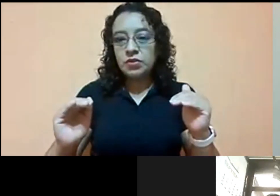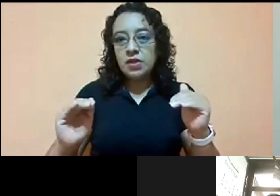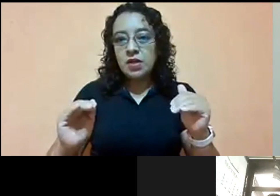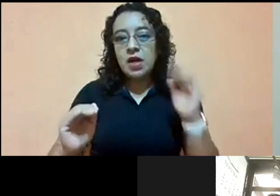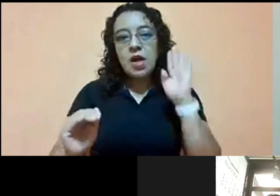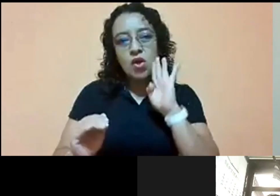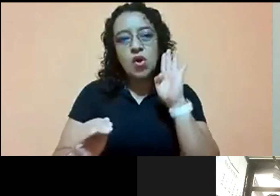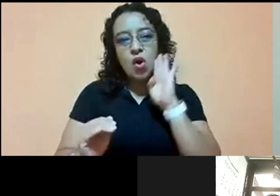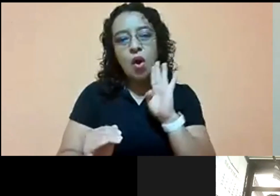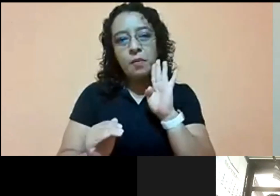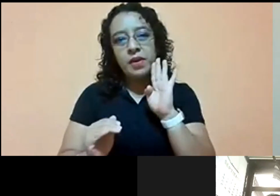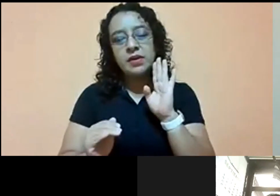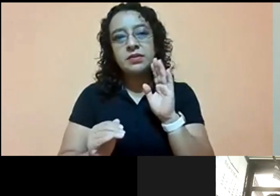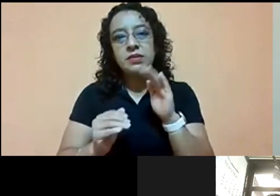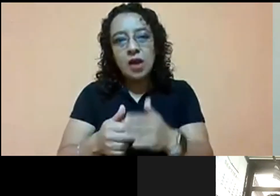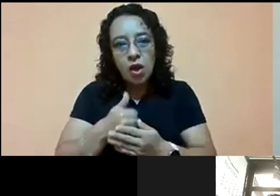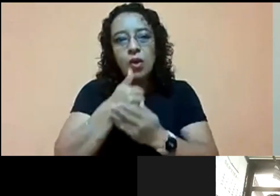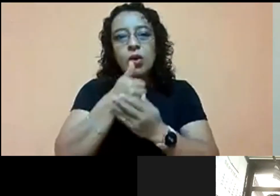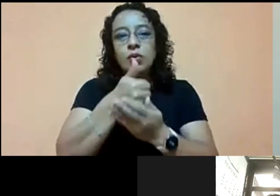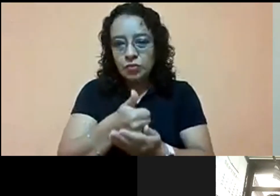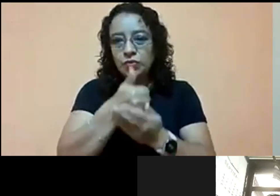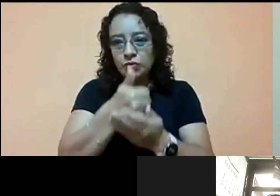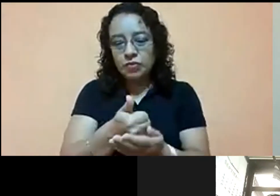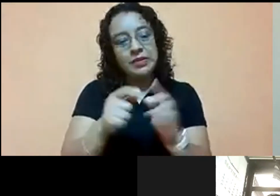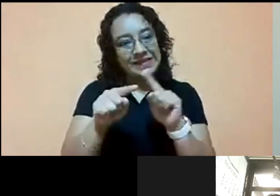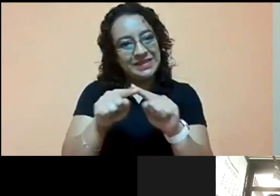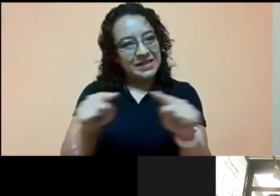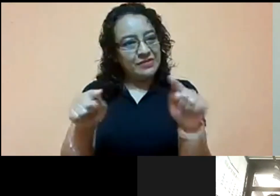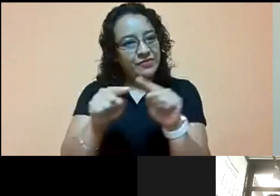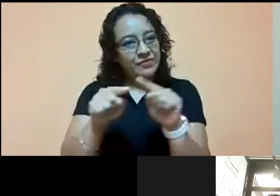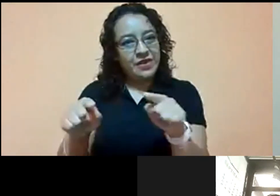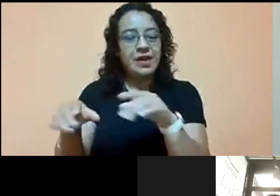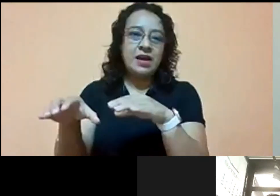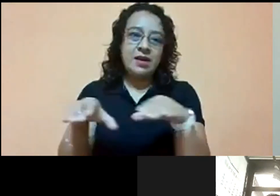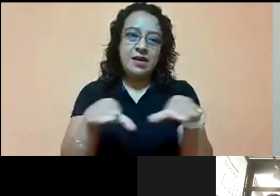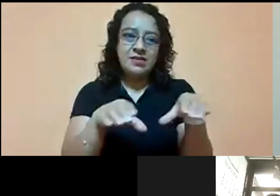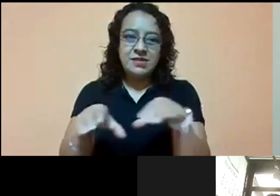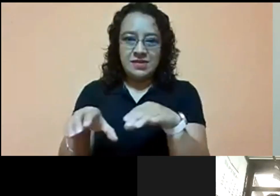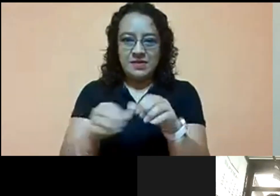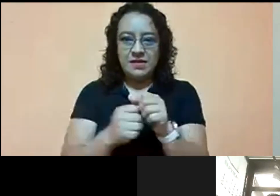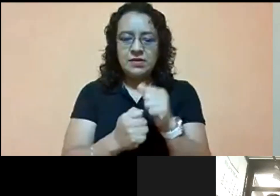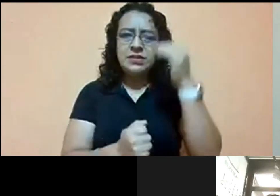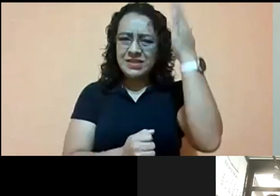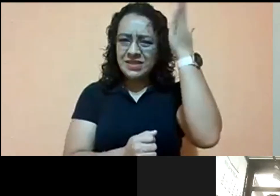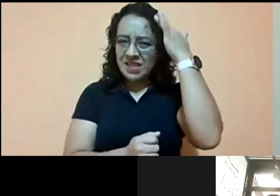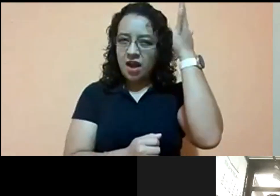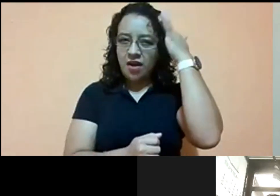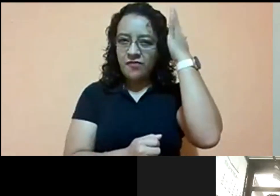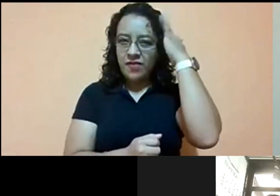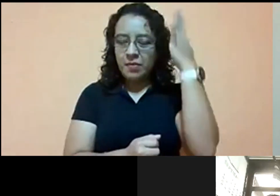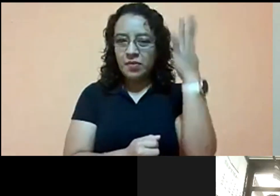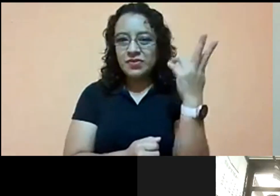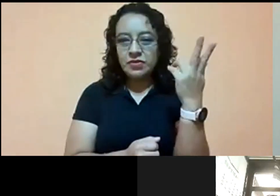beneficiado con diferentes actividades, que sabemos que estamos llegando a las